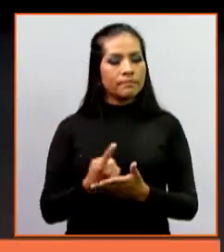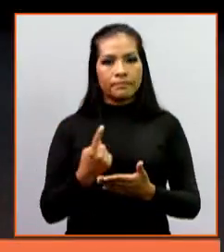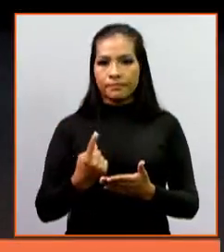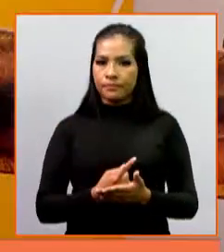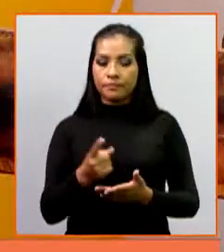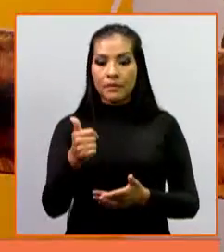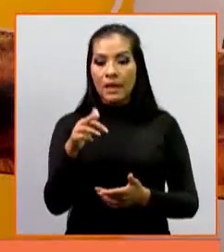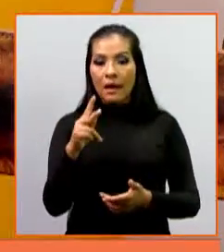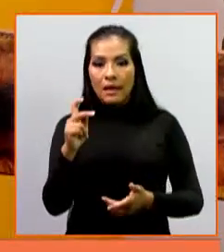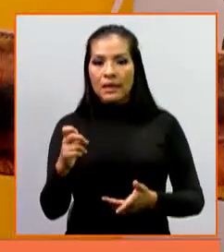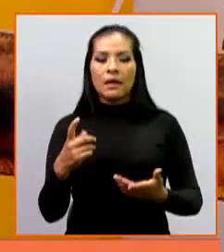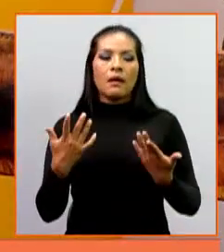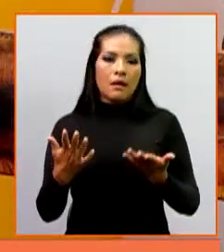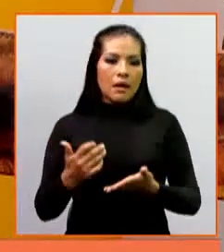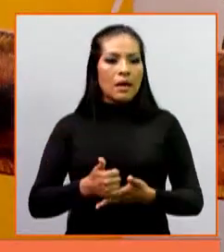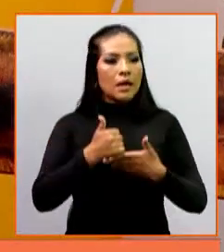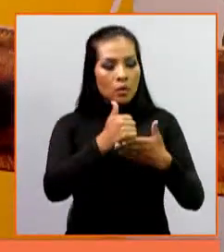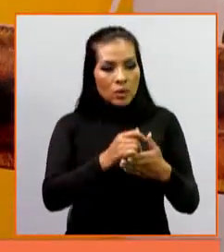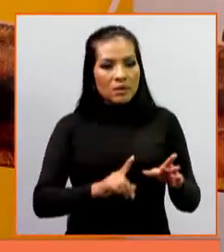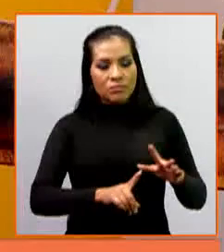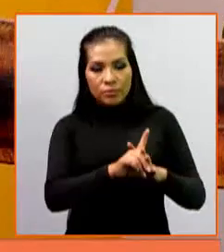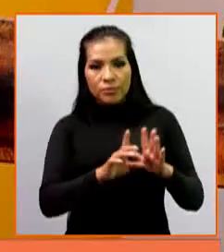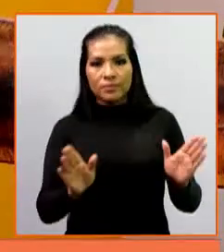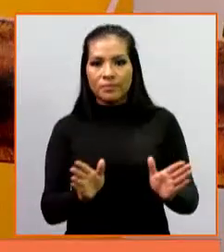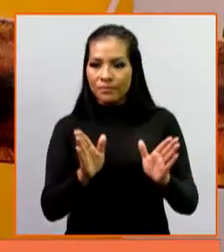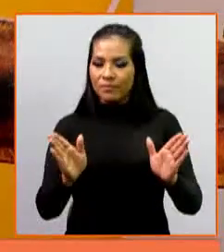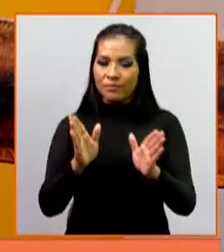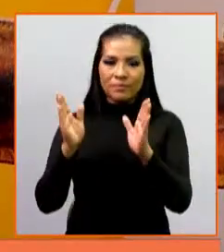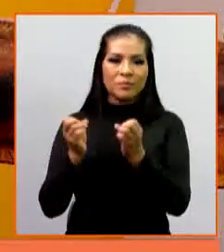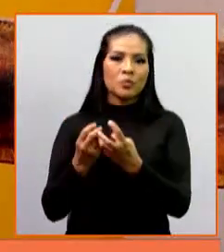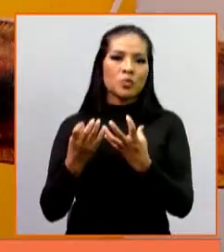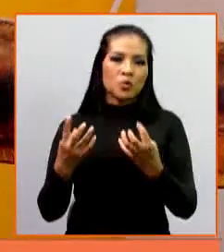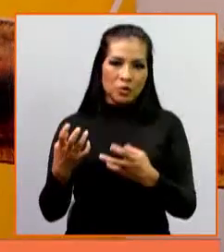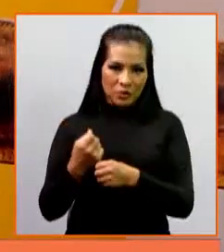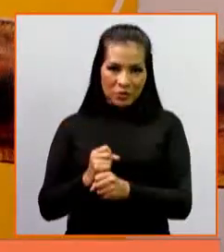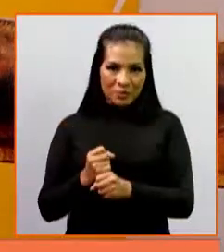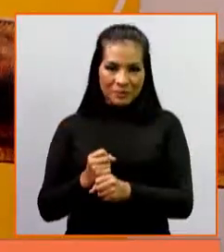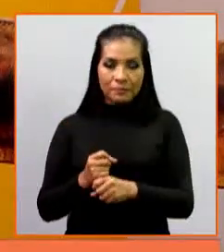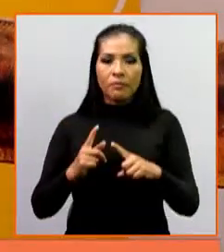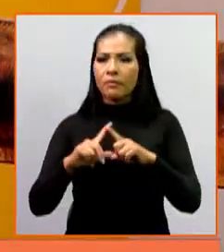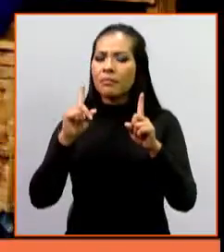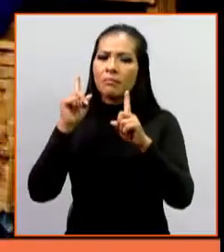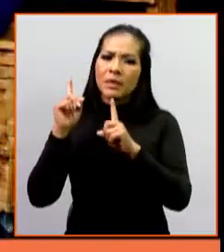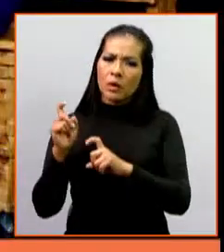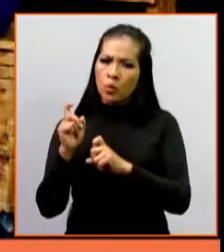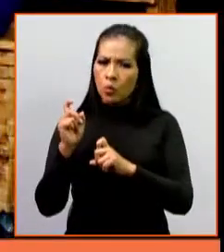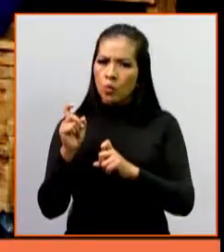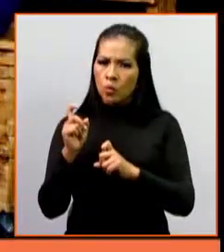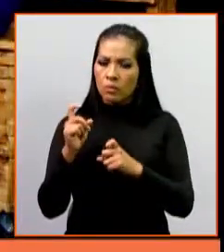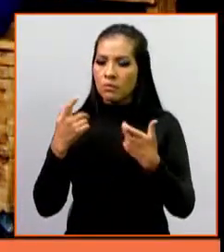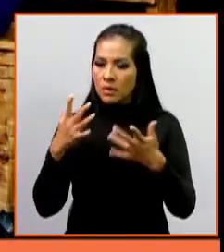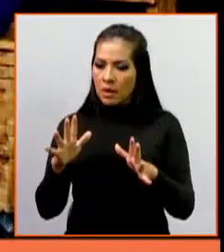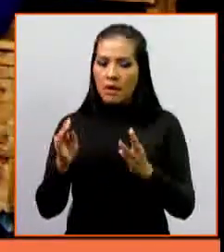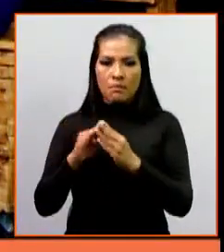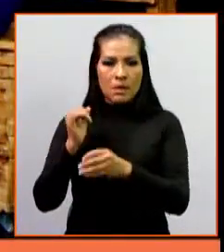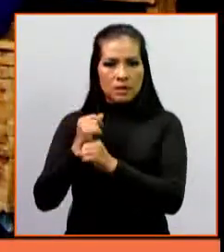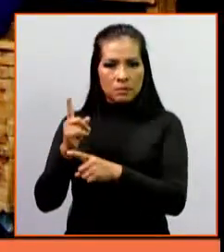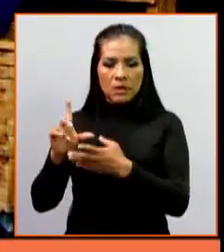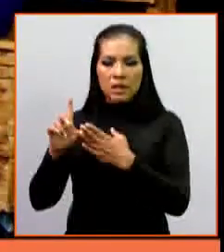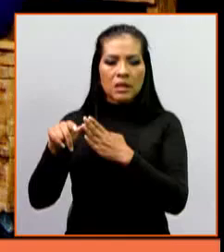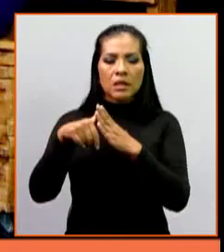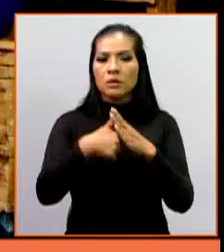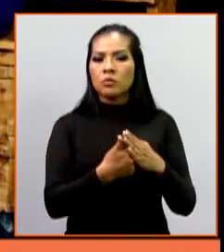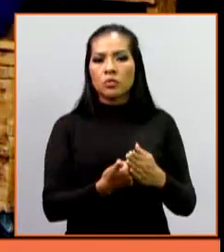es catalizador de muchas otras cosas. Entonces, quisiera, por favor, que nos expliques qué se viene también ya con Arte Estudio.